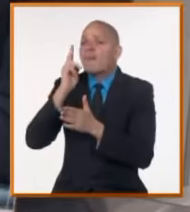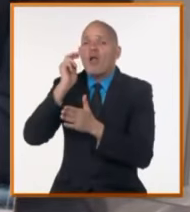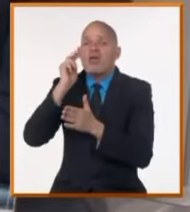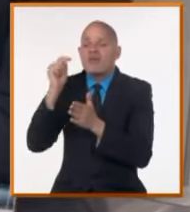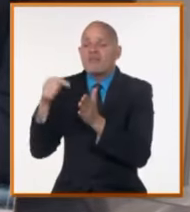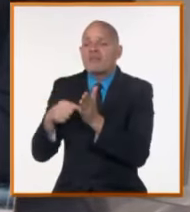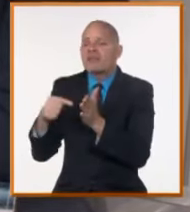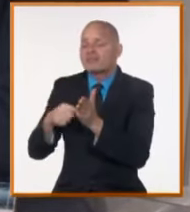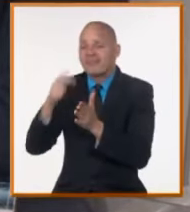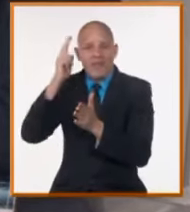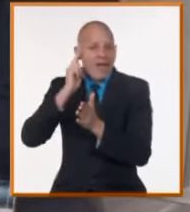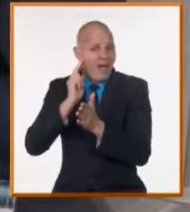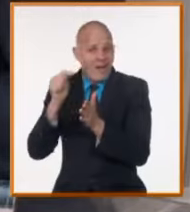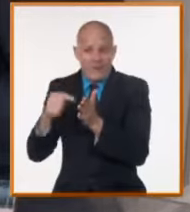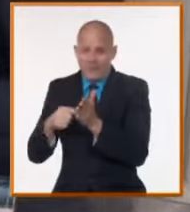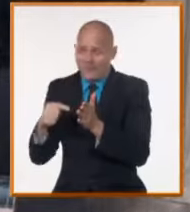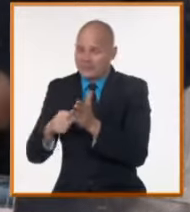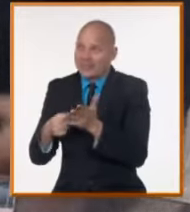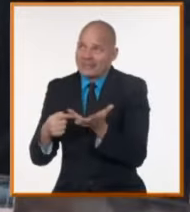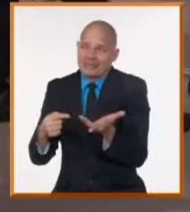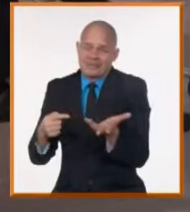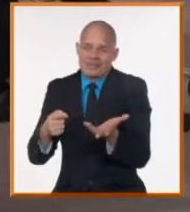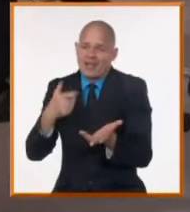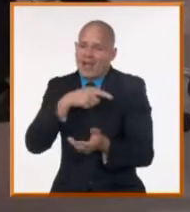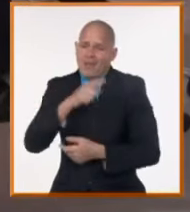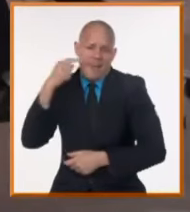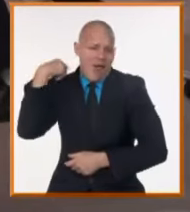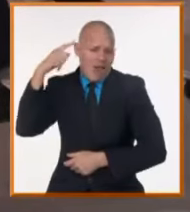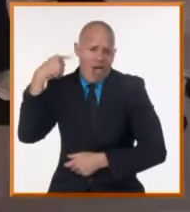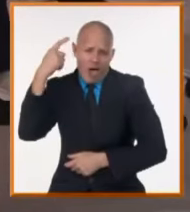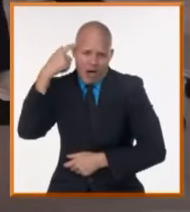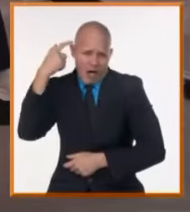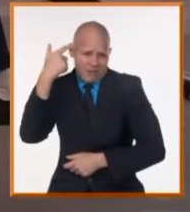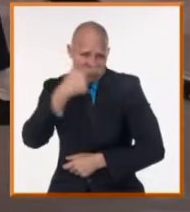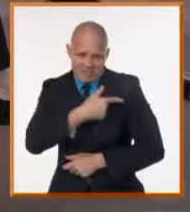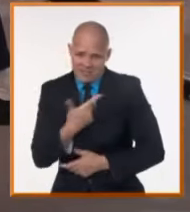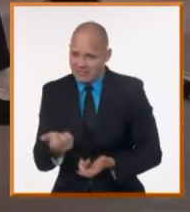que cualquier semejanza, ¿no?, con la actualidad.